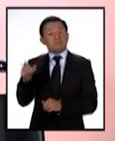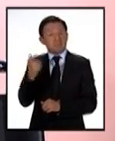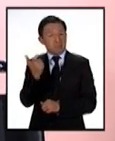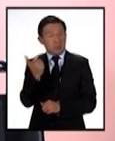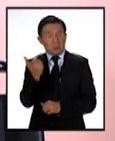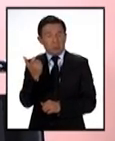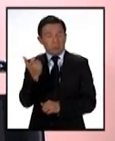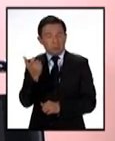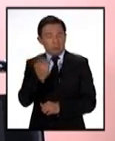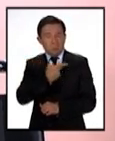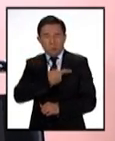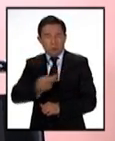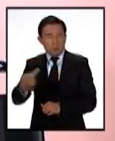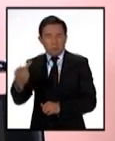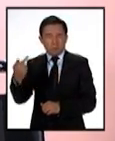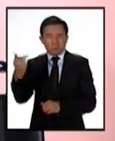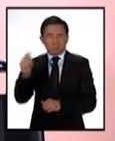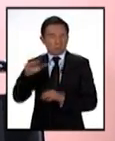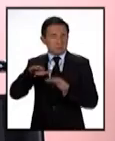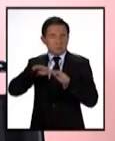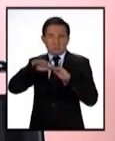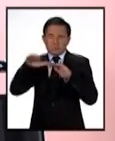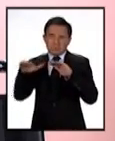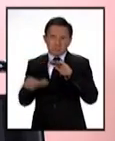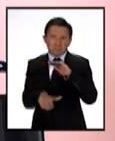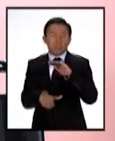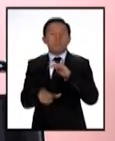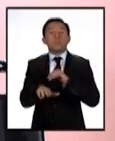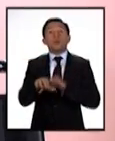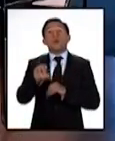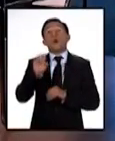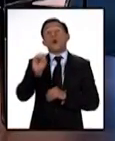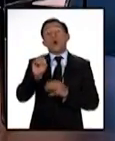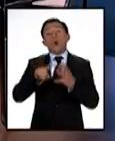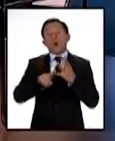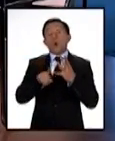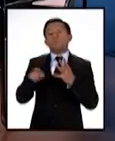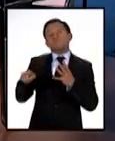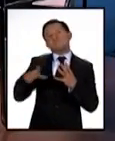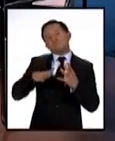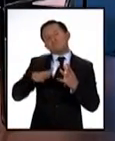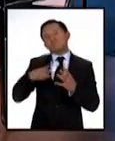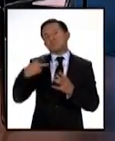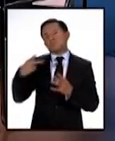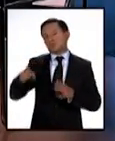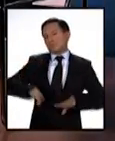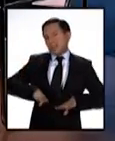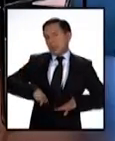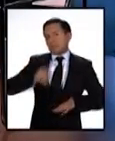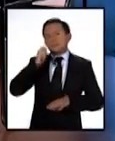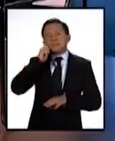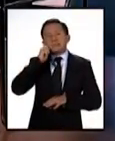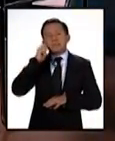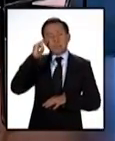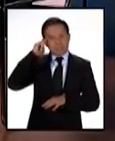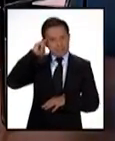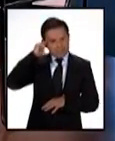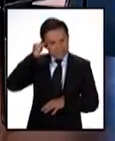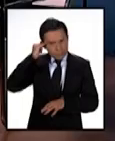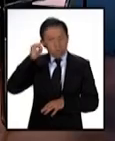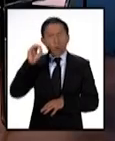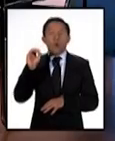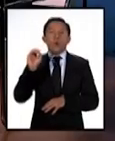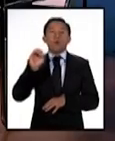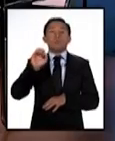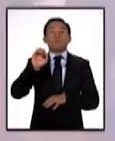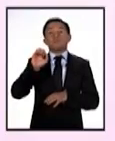y posiblemente tengan alguna característica, por ejemplo, a nivel étnico, a nivel de menor edad con respecto